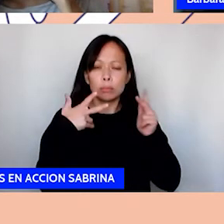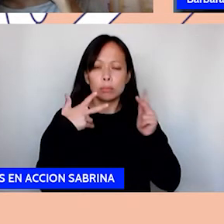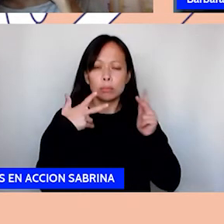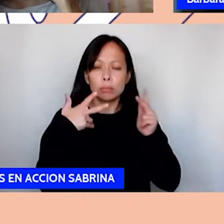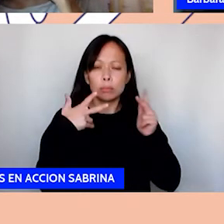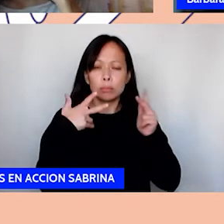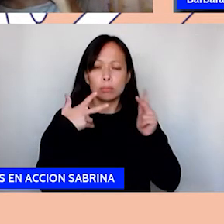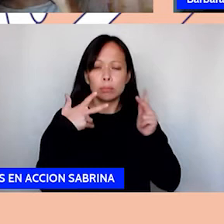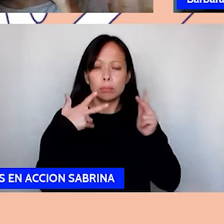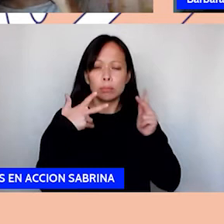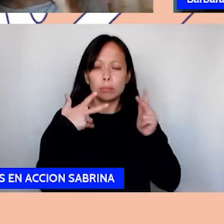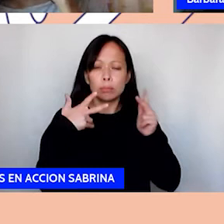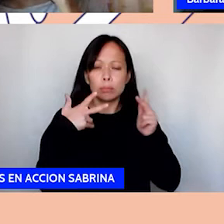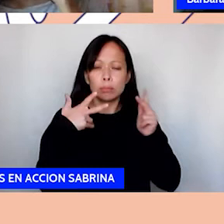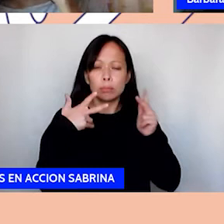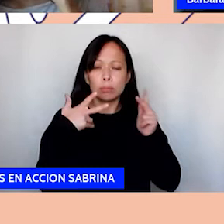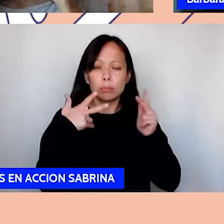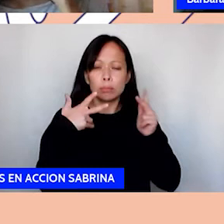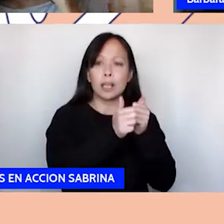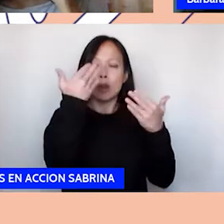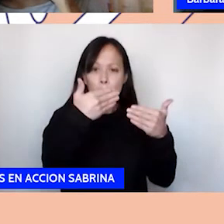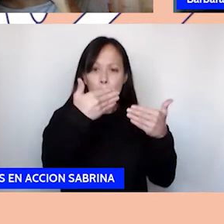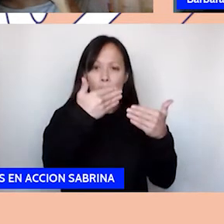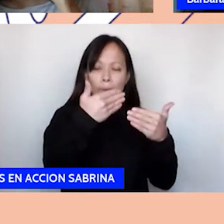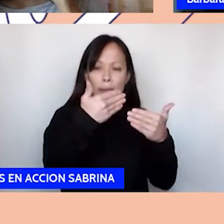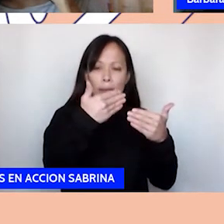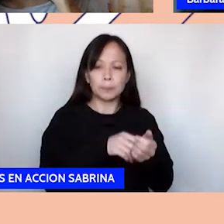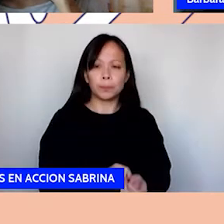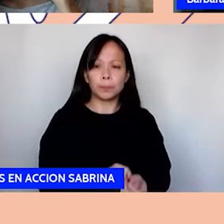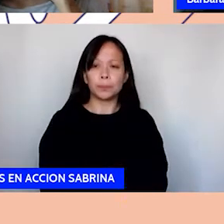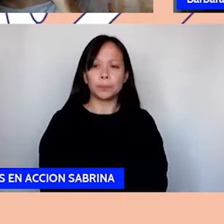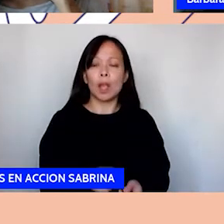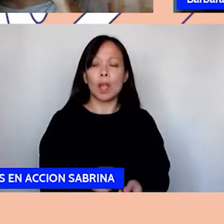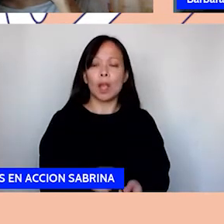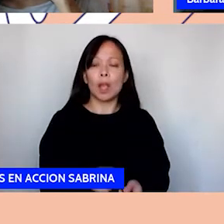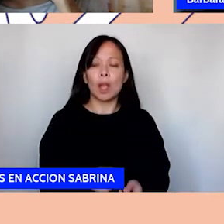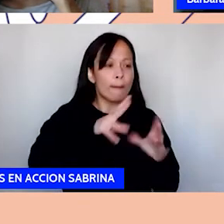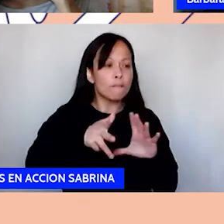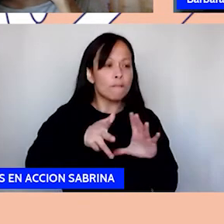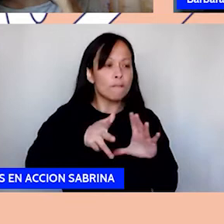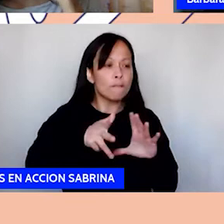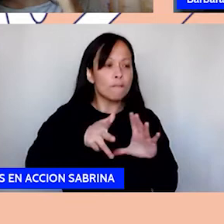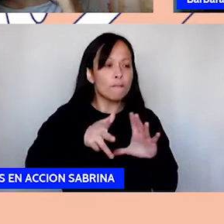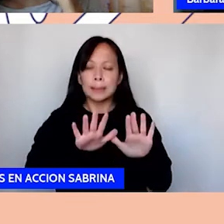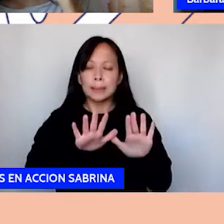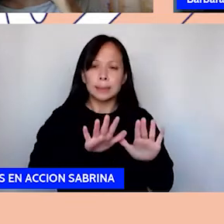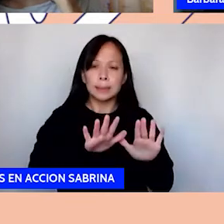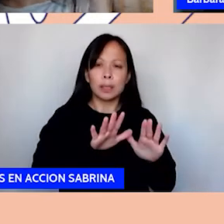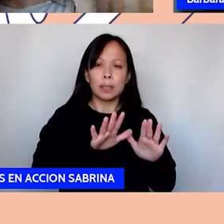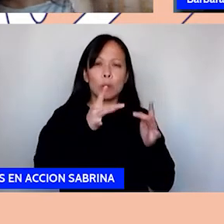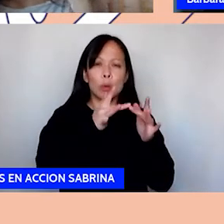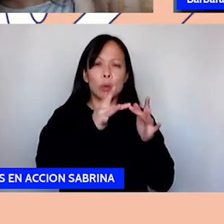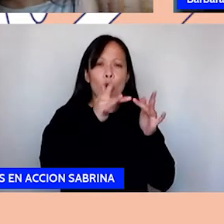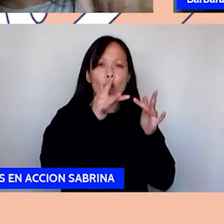Por otro lado, las conexiones significativas, ¿no? Cuentan su historia, pero ahí encuentran apoyo, motivación, personas